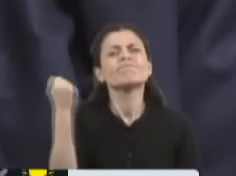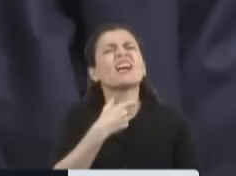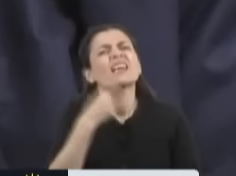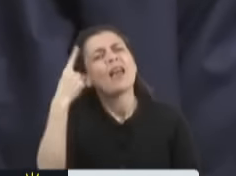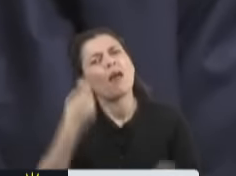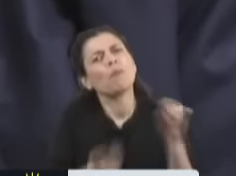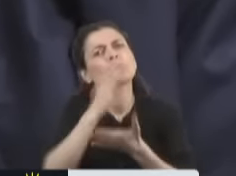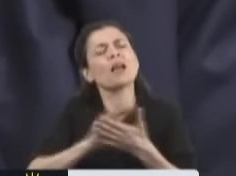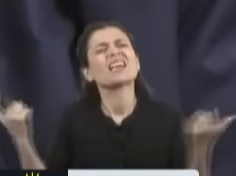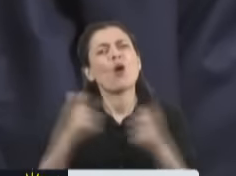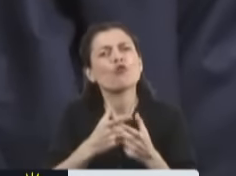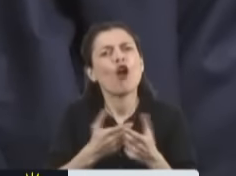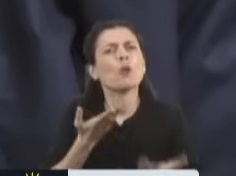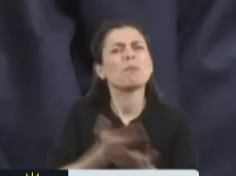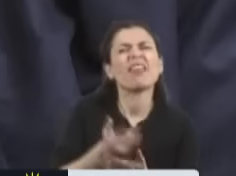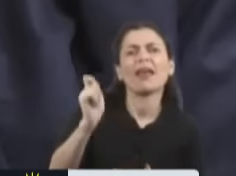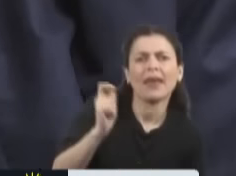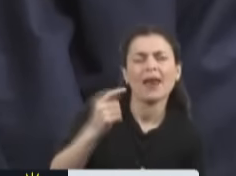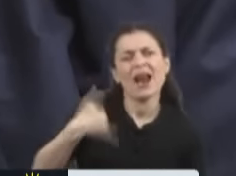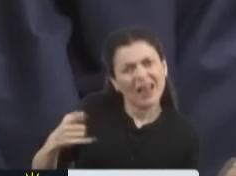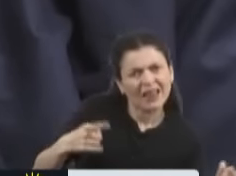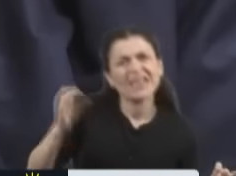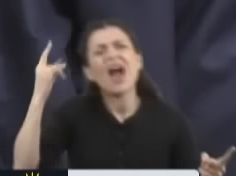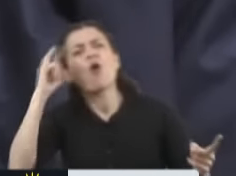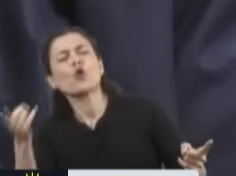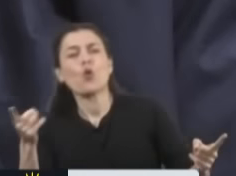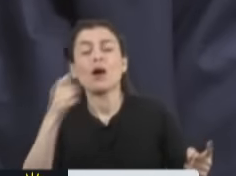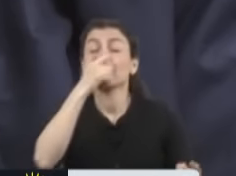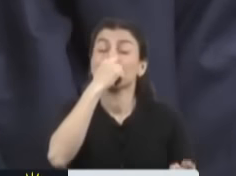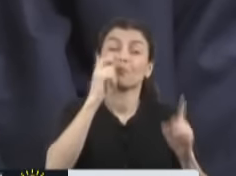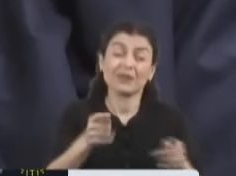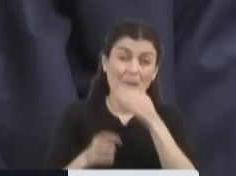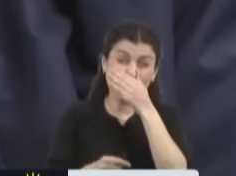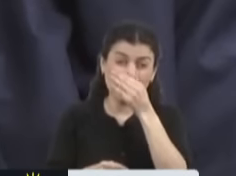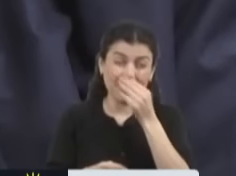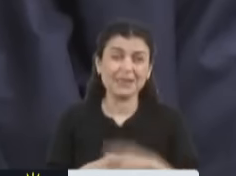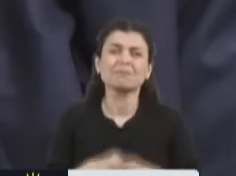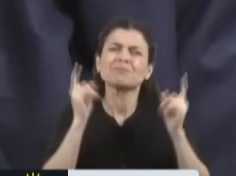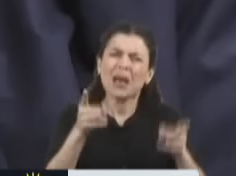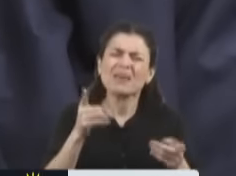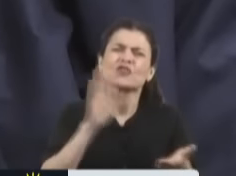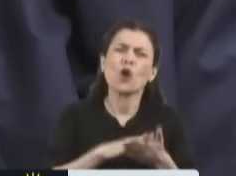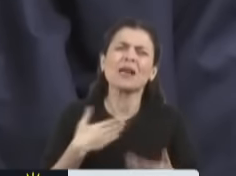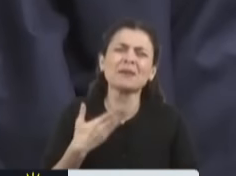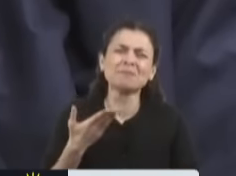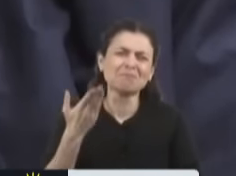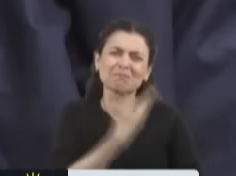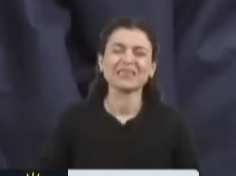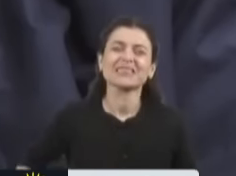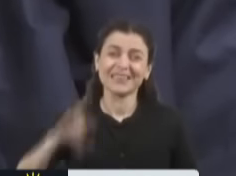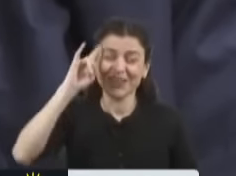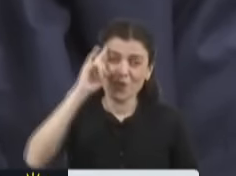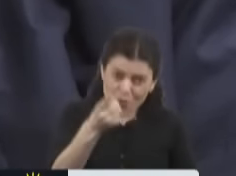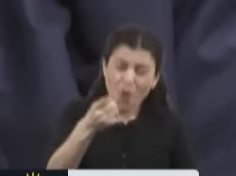contestaste pero para reafirmarlo Y si quedó algún resquemor por la queja del presidente Uruguay por la ausencia del